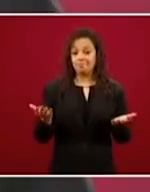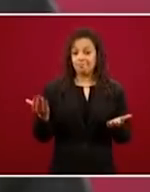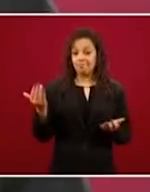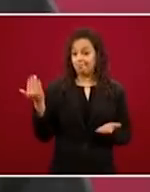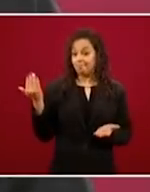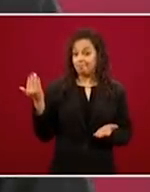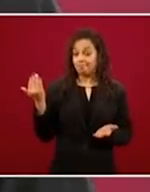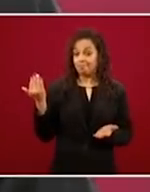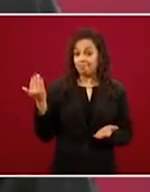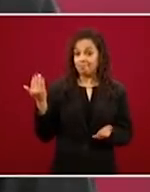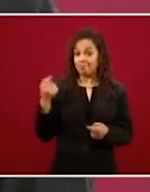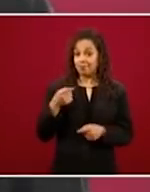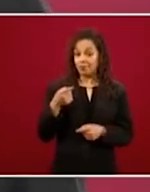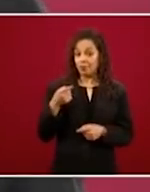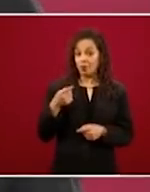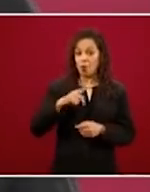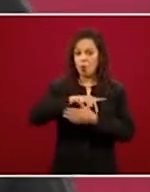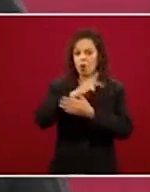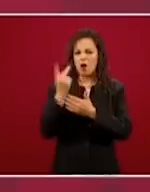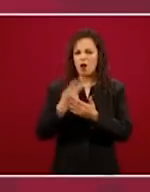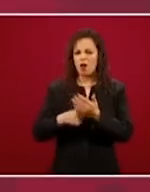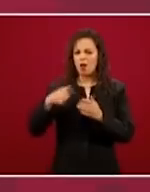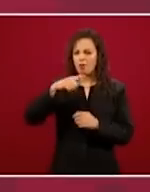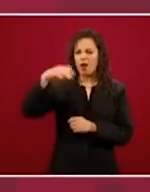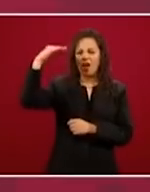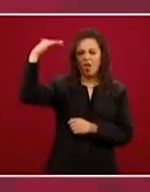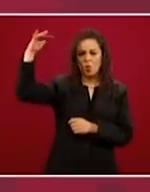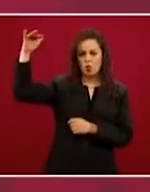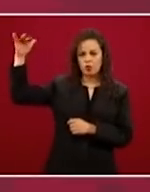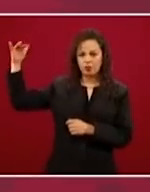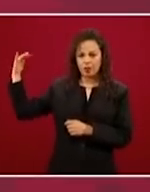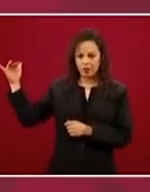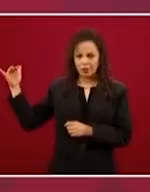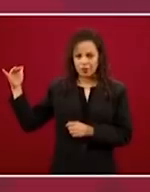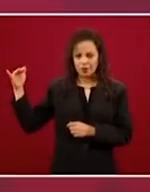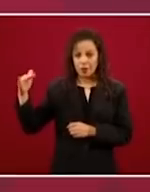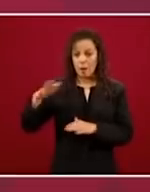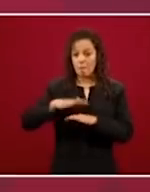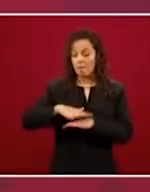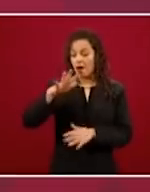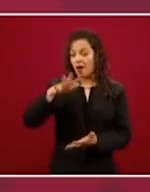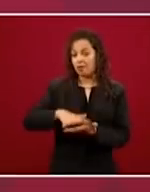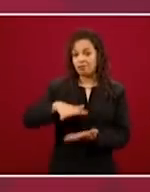en el programa de adultos mayores la mayoría mujeres